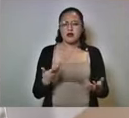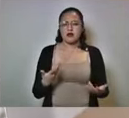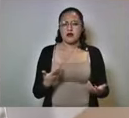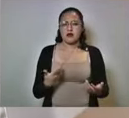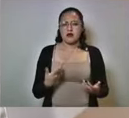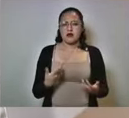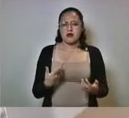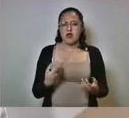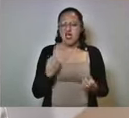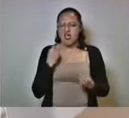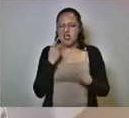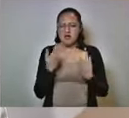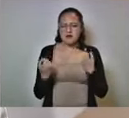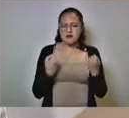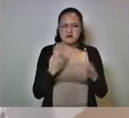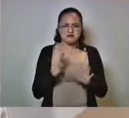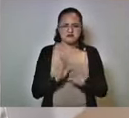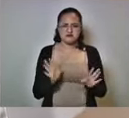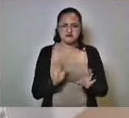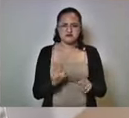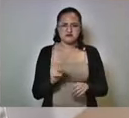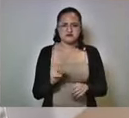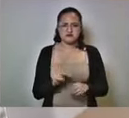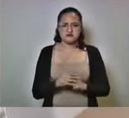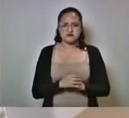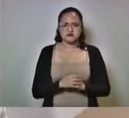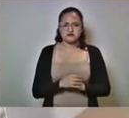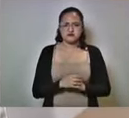nada. Eso fue lo que pasó.